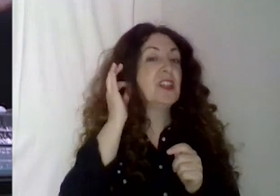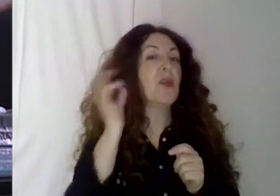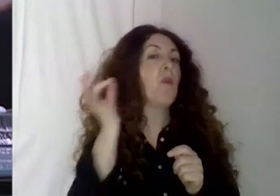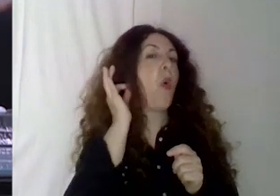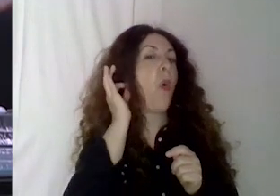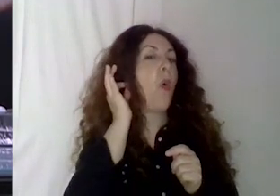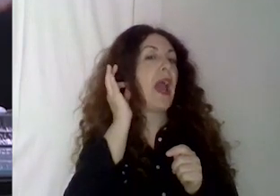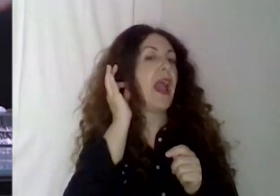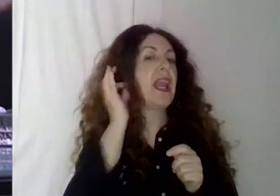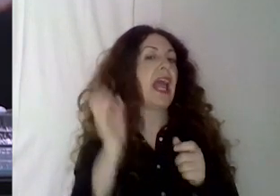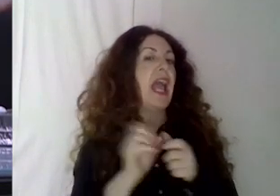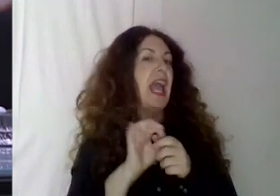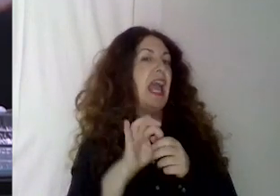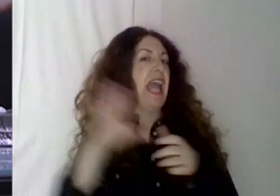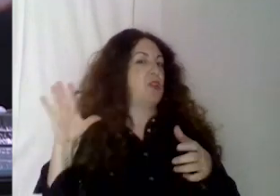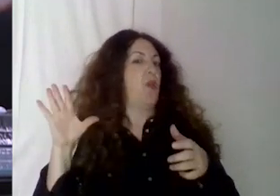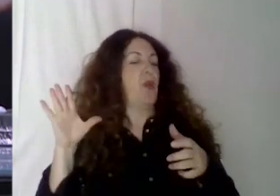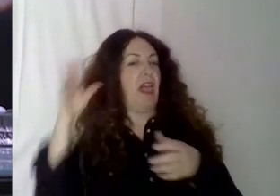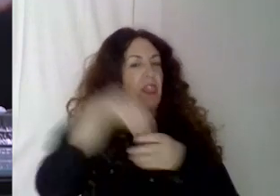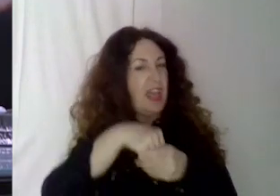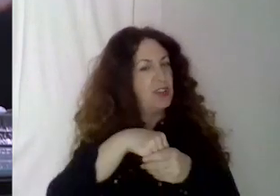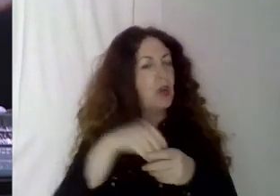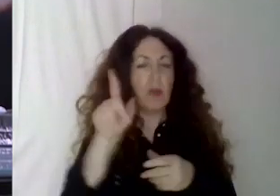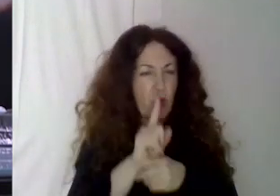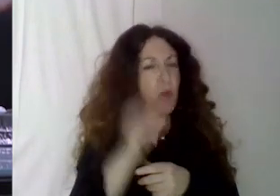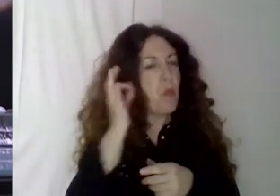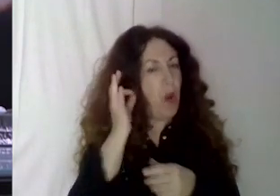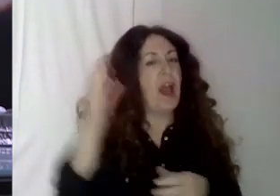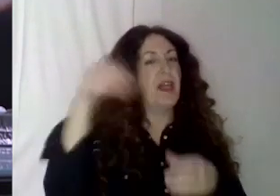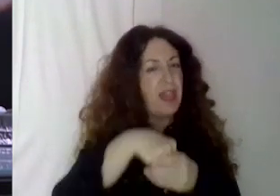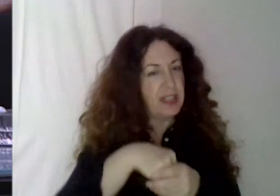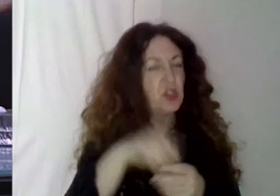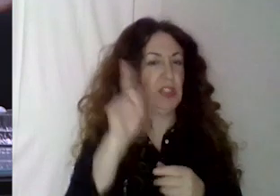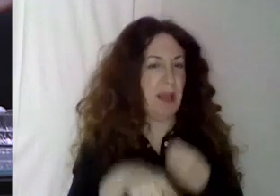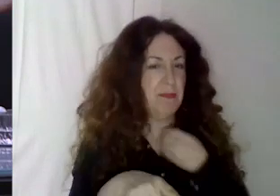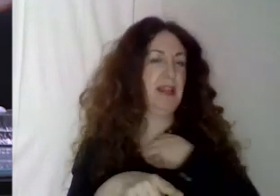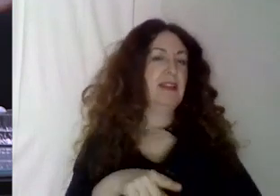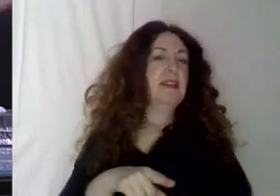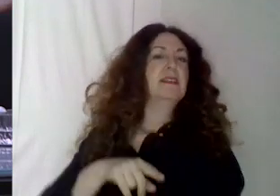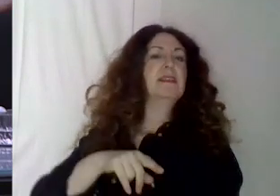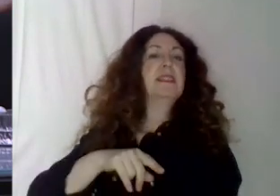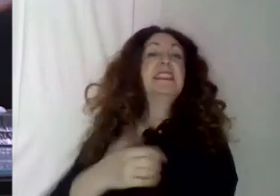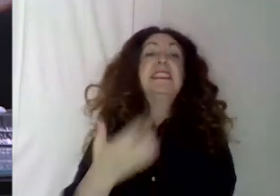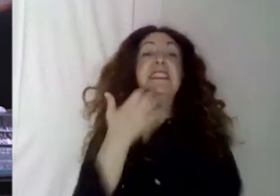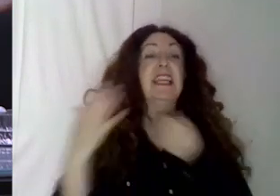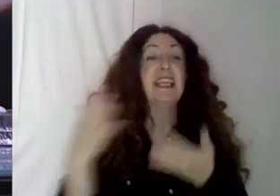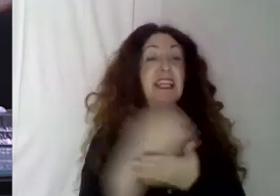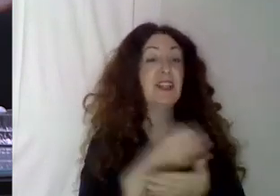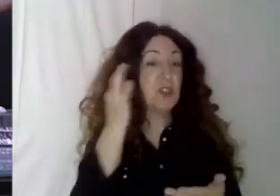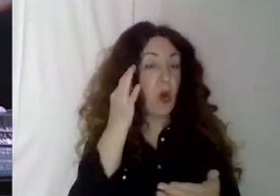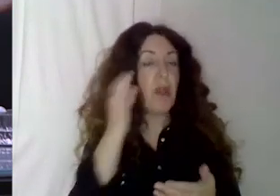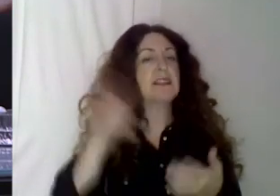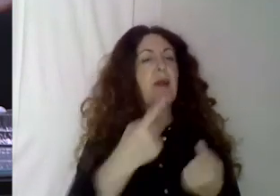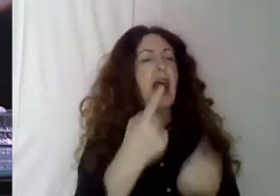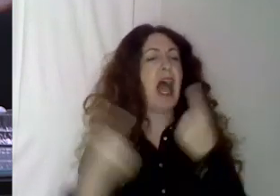también puede excluir a otros. En fin, yo me he desvelado como lacaniana, entonces a partir de aquí me exculpo de todo lo que vaya a decir.